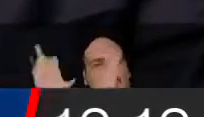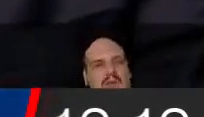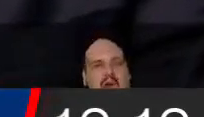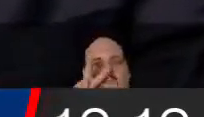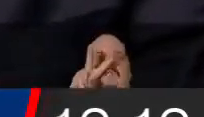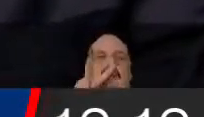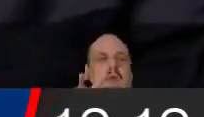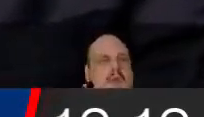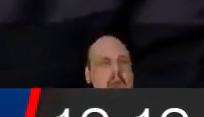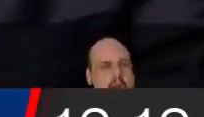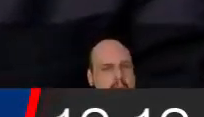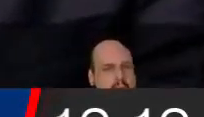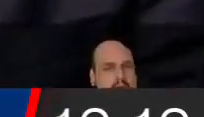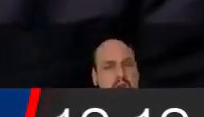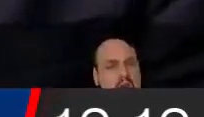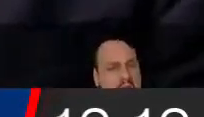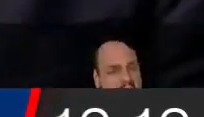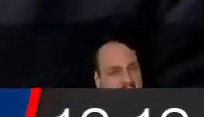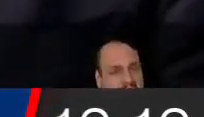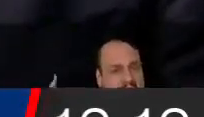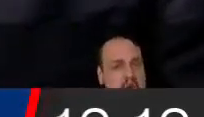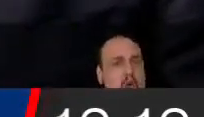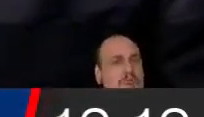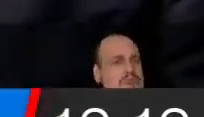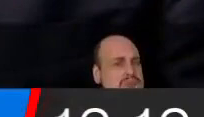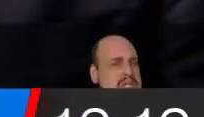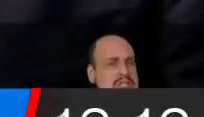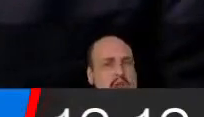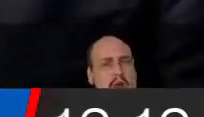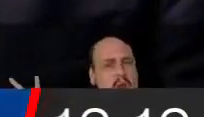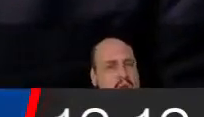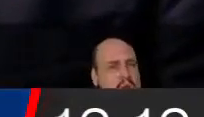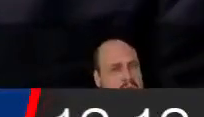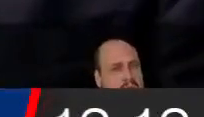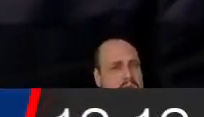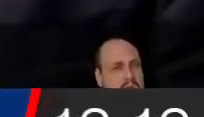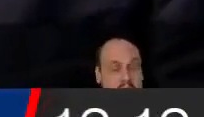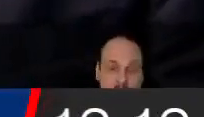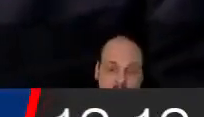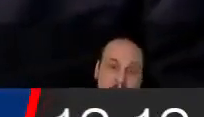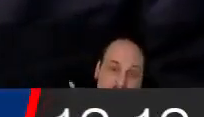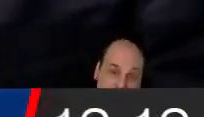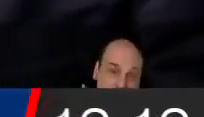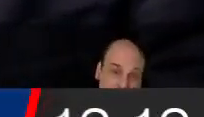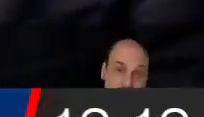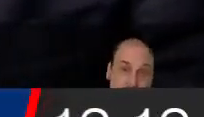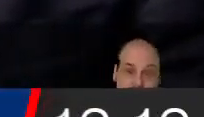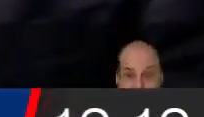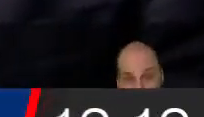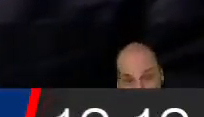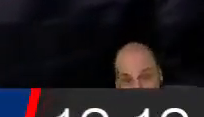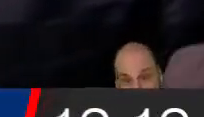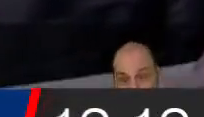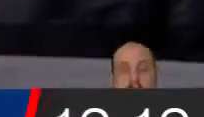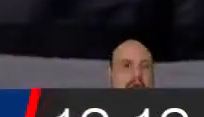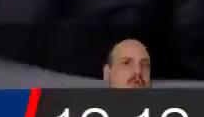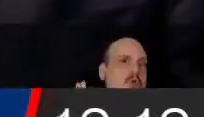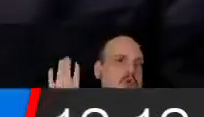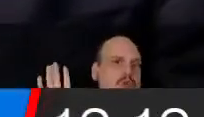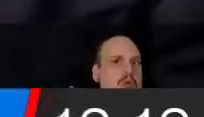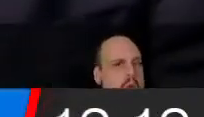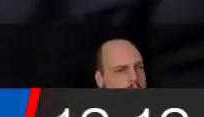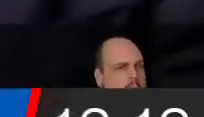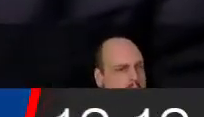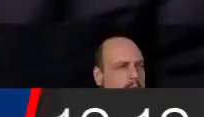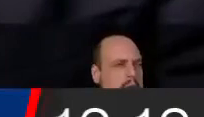han ganado millones en estos años algunos viviendo del estado y con él esperan ganar mucho más no es un